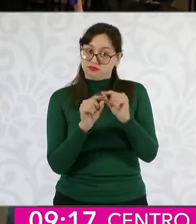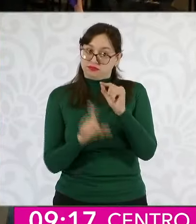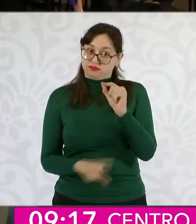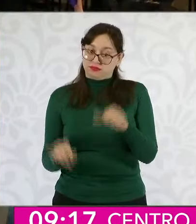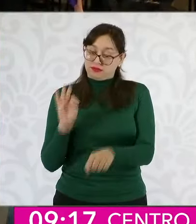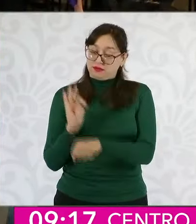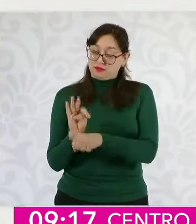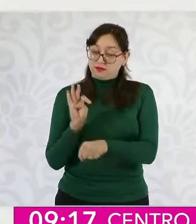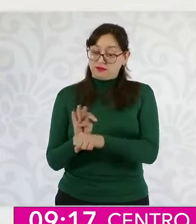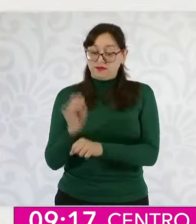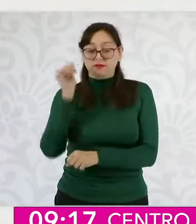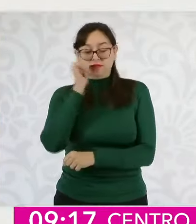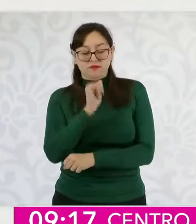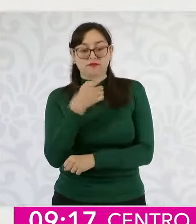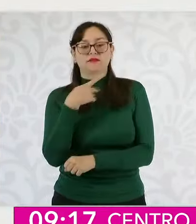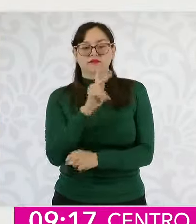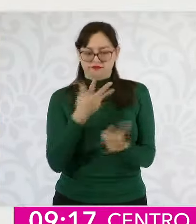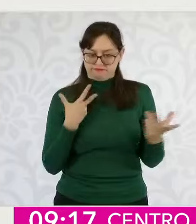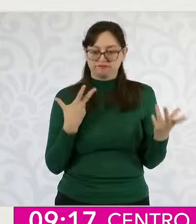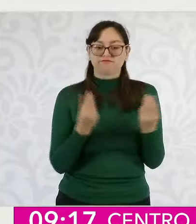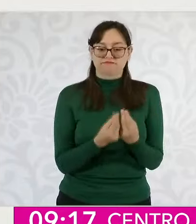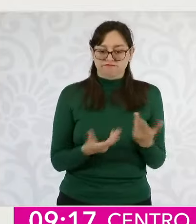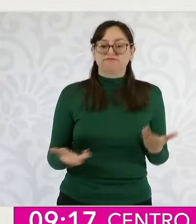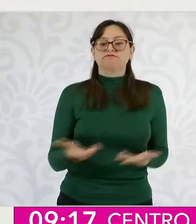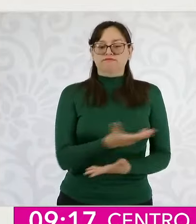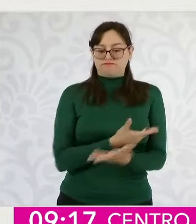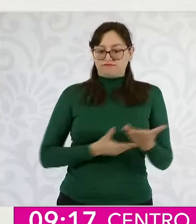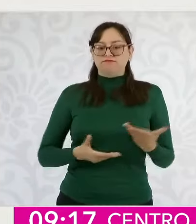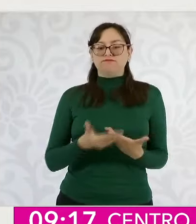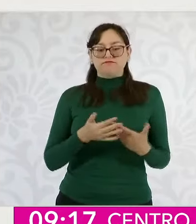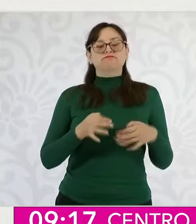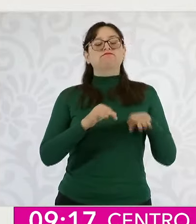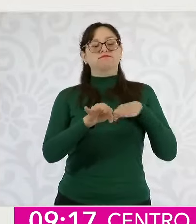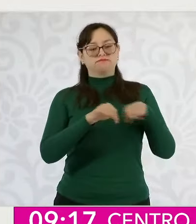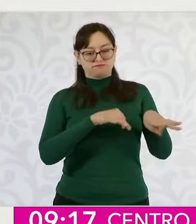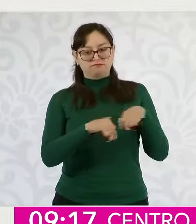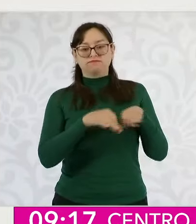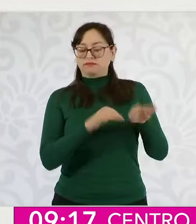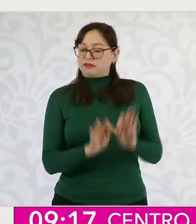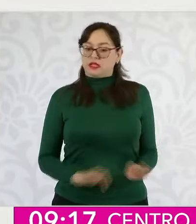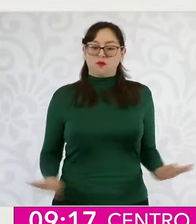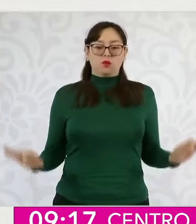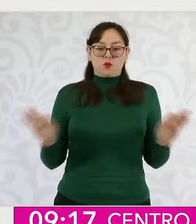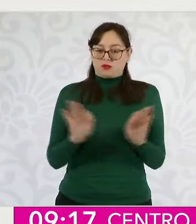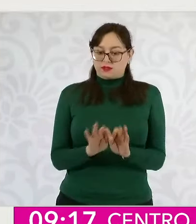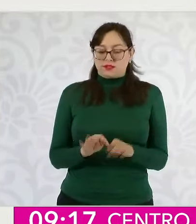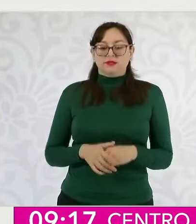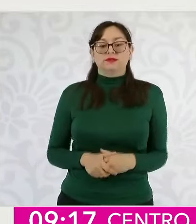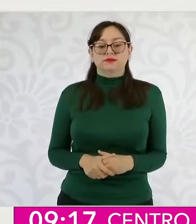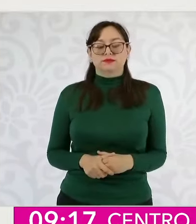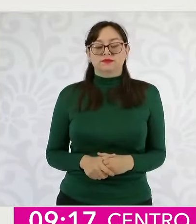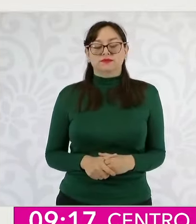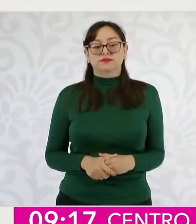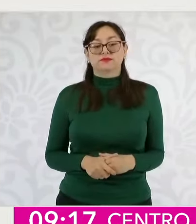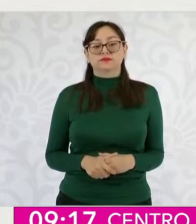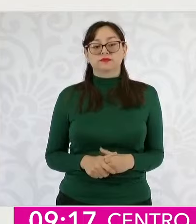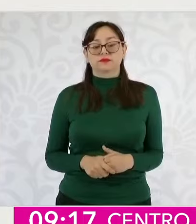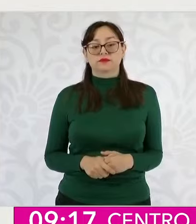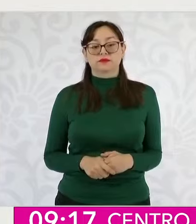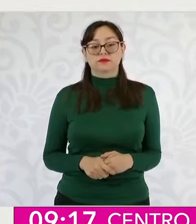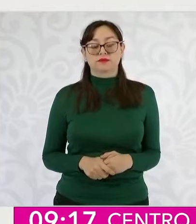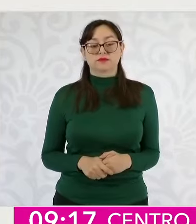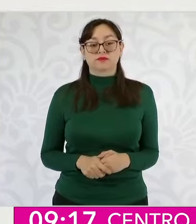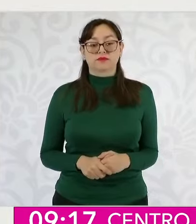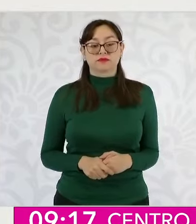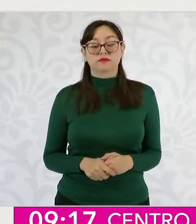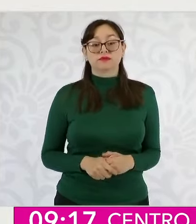siempre, pero colaborando en aquellos temas en donde es indispensable la colaboración. Por ejemplo, bandas que